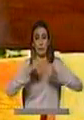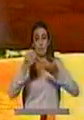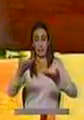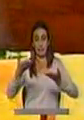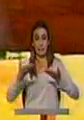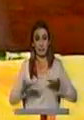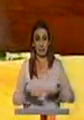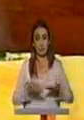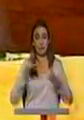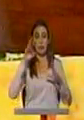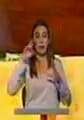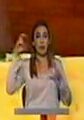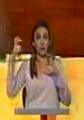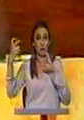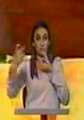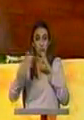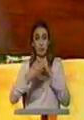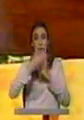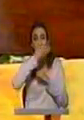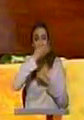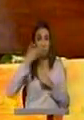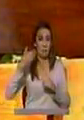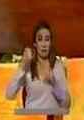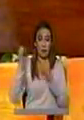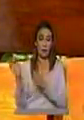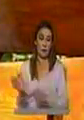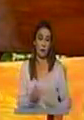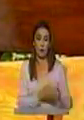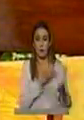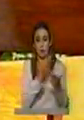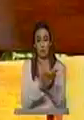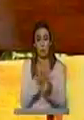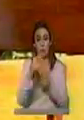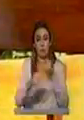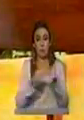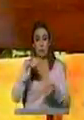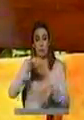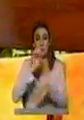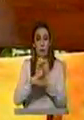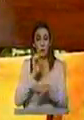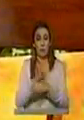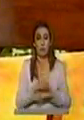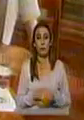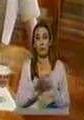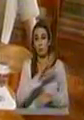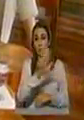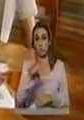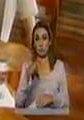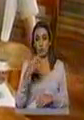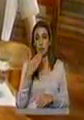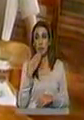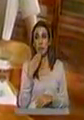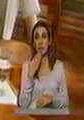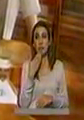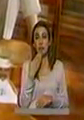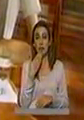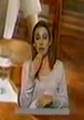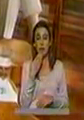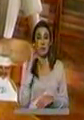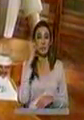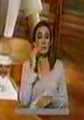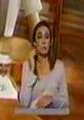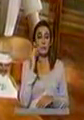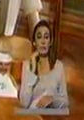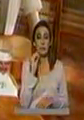los turistas de la mejor manera y que ellos se sientan bien al llegar a nuestro país. Ustedes desde su